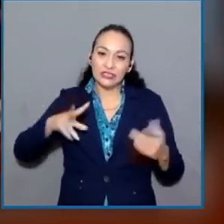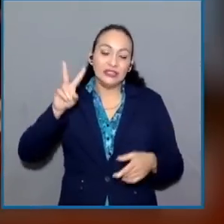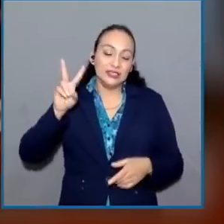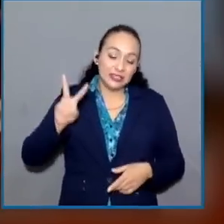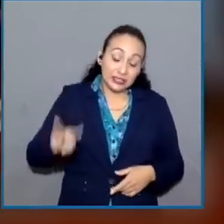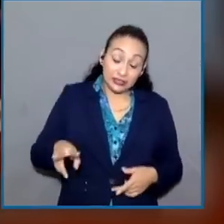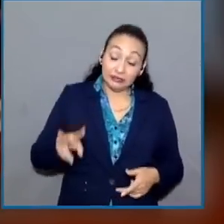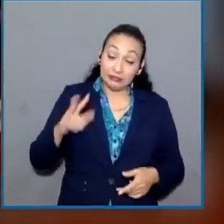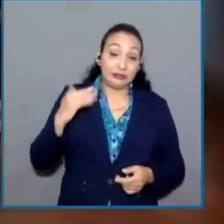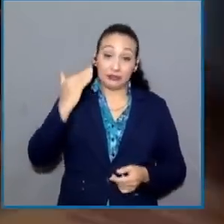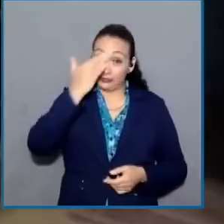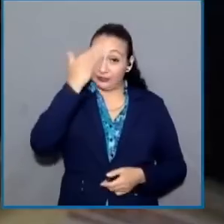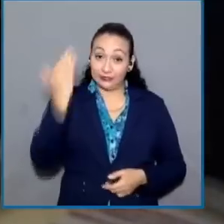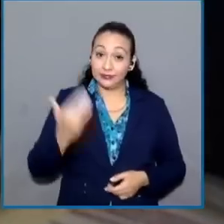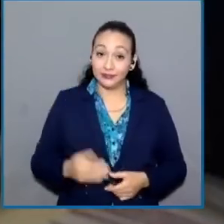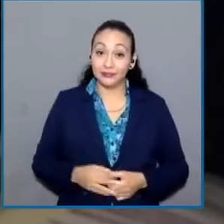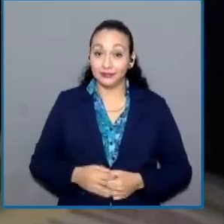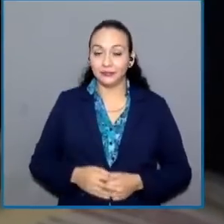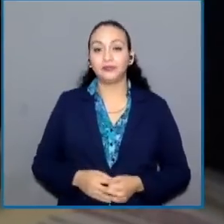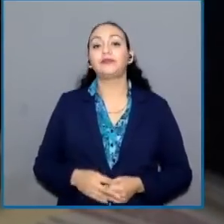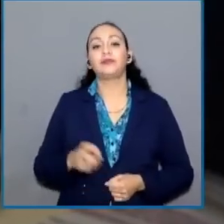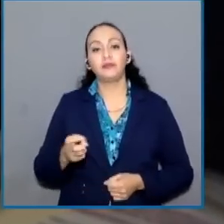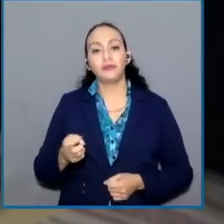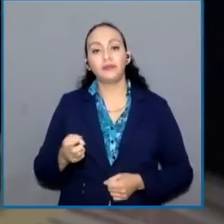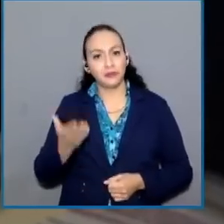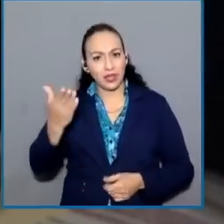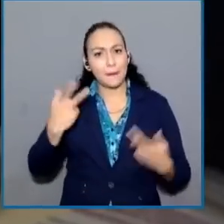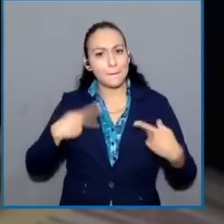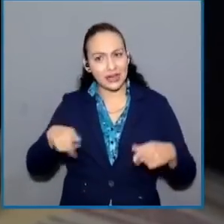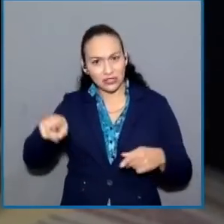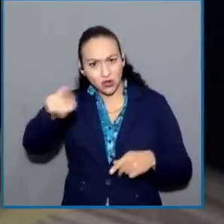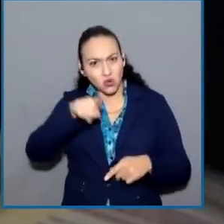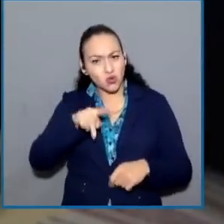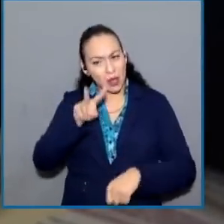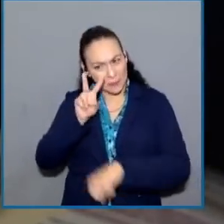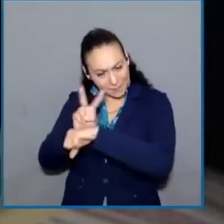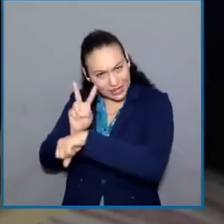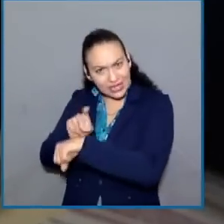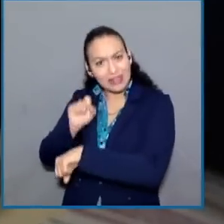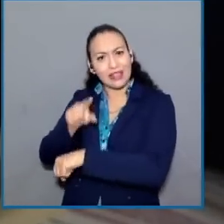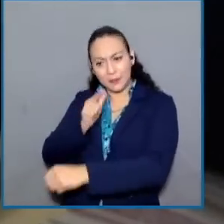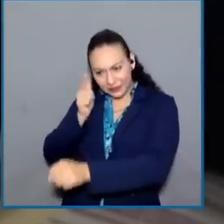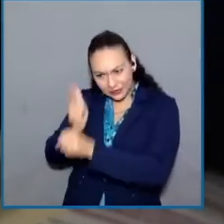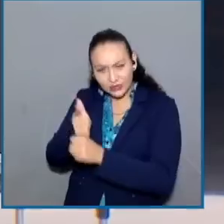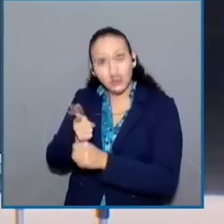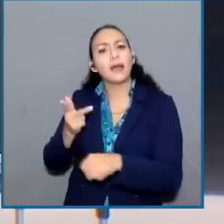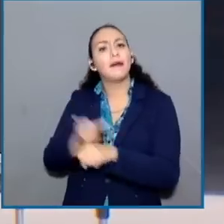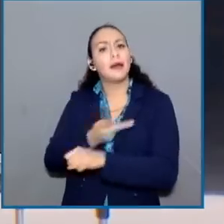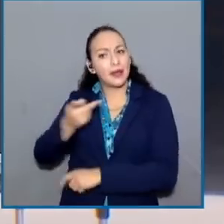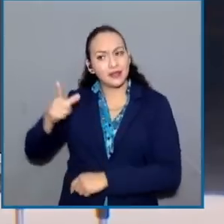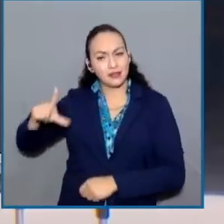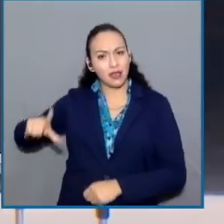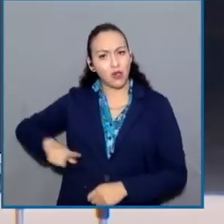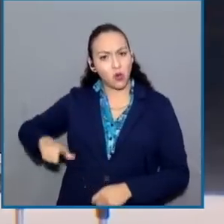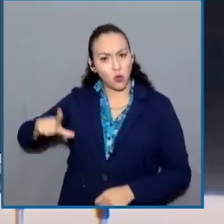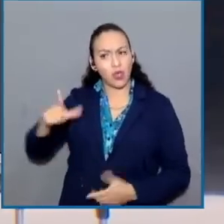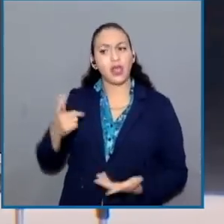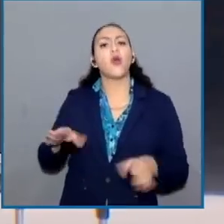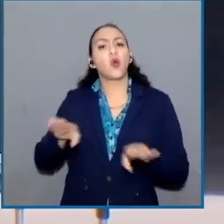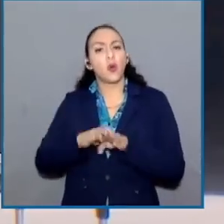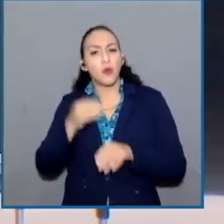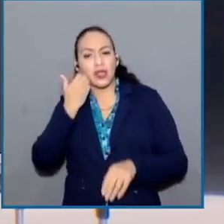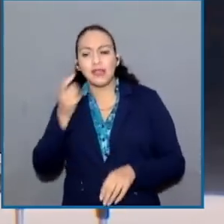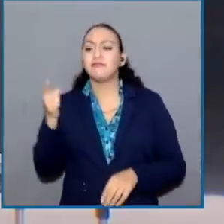la ciudadanía a mantener una observación estricta de las decisiones que tome la autoridad electoral en este tema y pueda exigir un